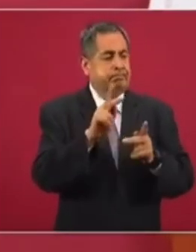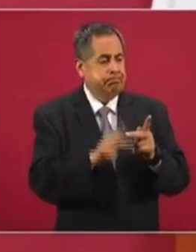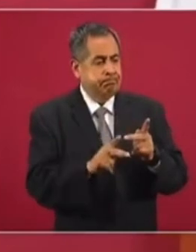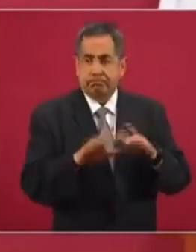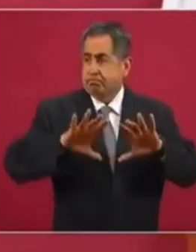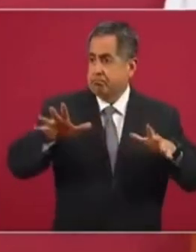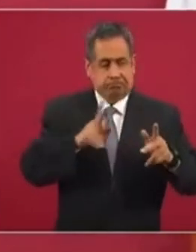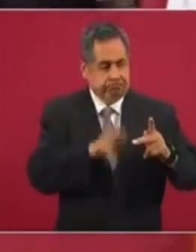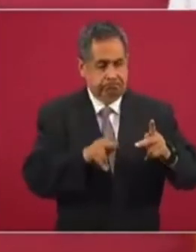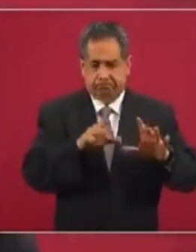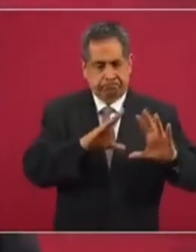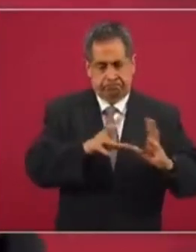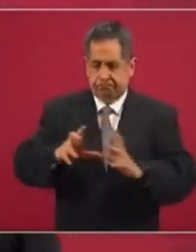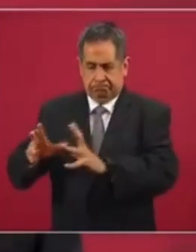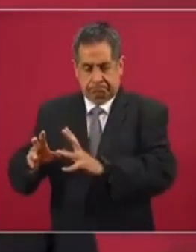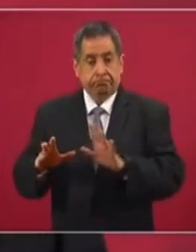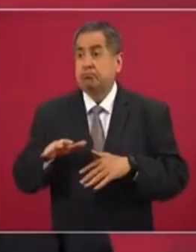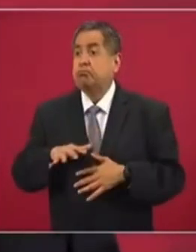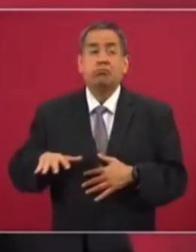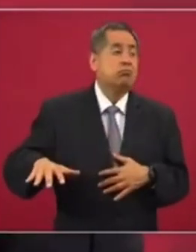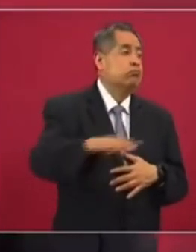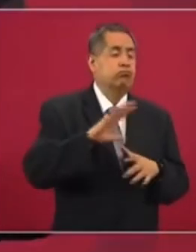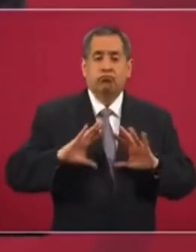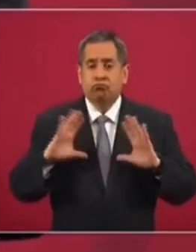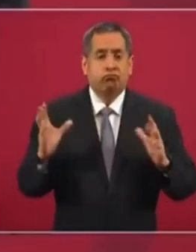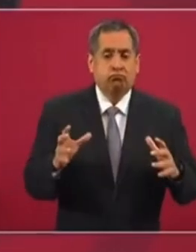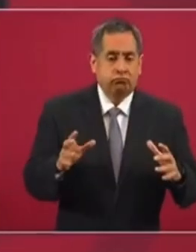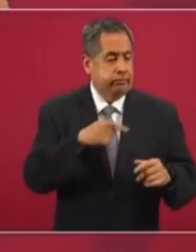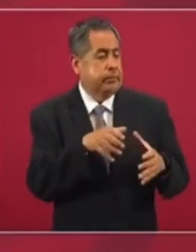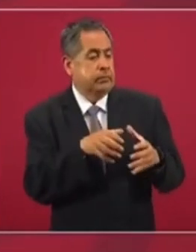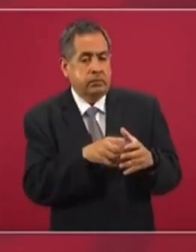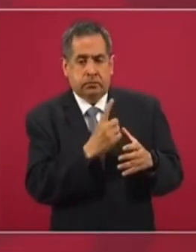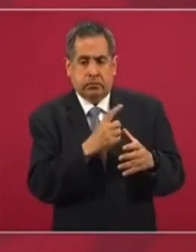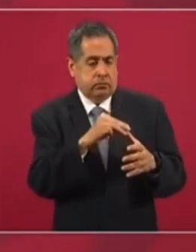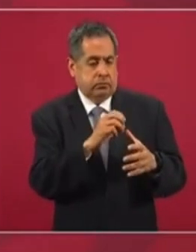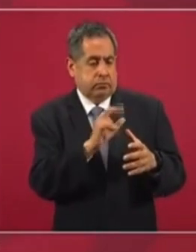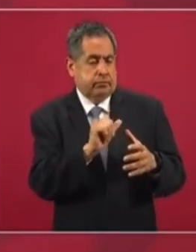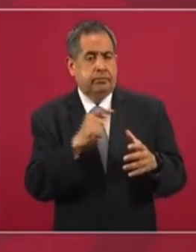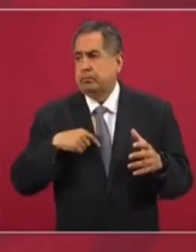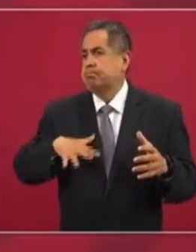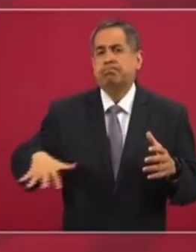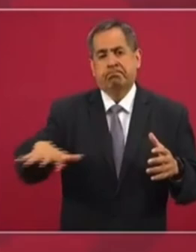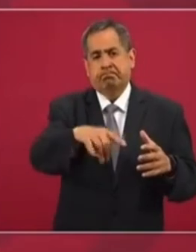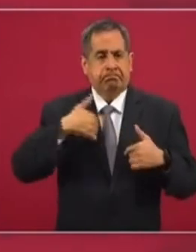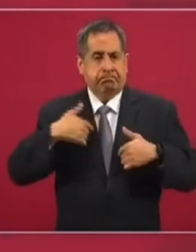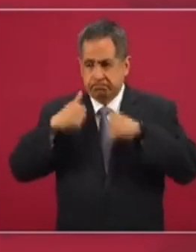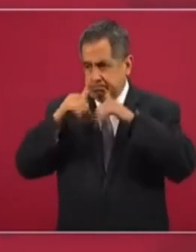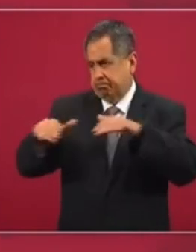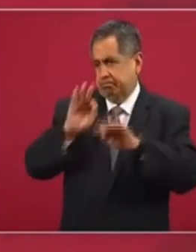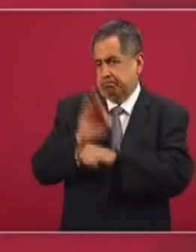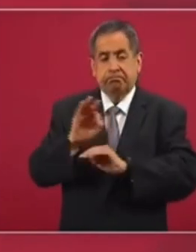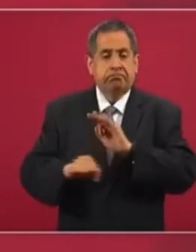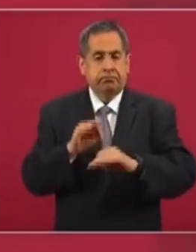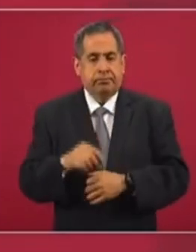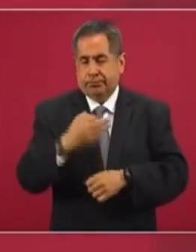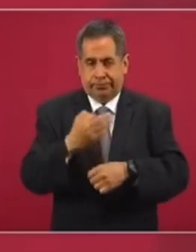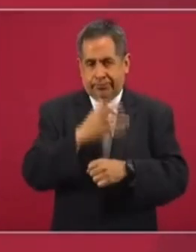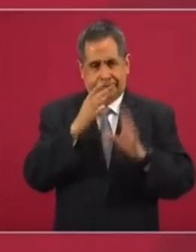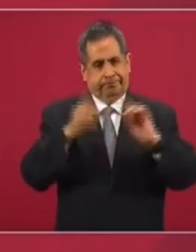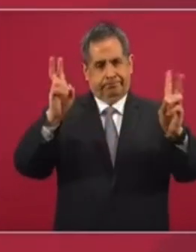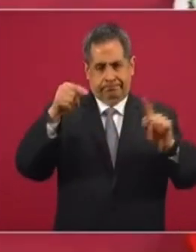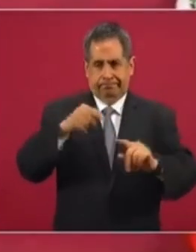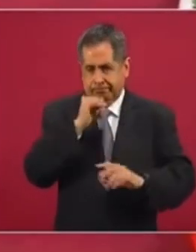partido-gobierno es todo hemos de representar a todo el pueblo resulta poco puedo en este estar hablando tanto de estos temas